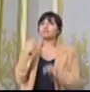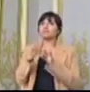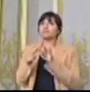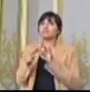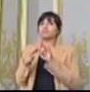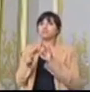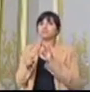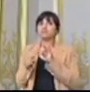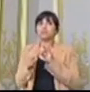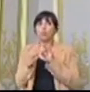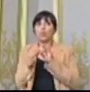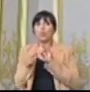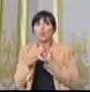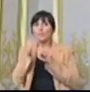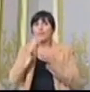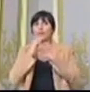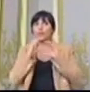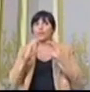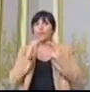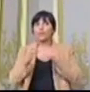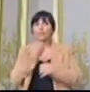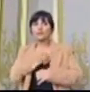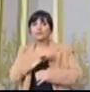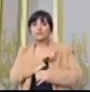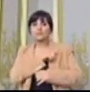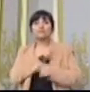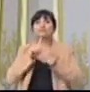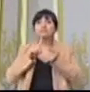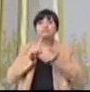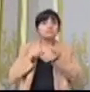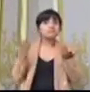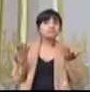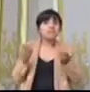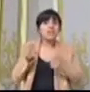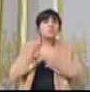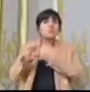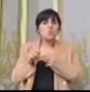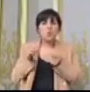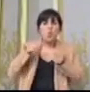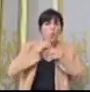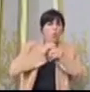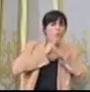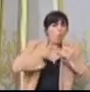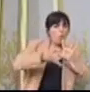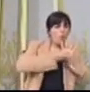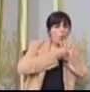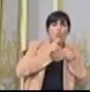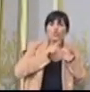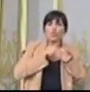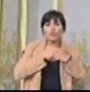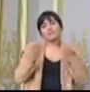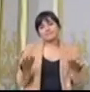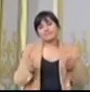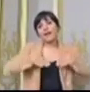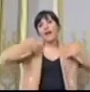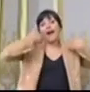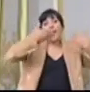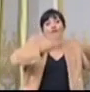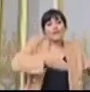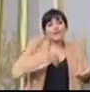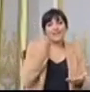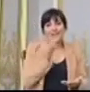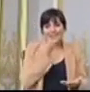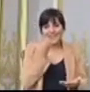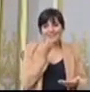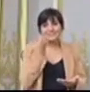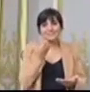se dan afuera, pero a veces se identifican en la escuela y se dicen, tal escuela hubo tantos. Pero eso es muy importante, tomar en consideración que